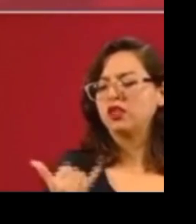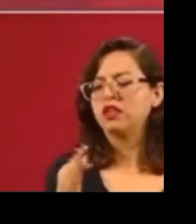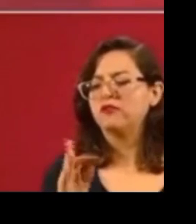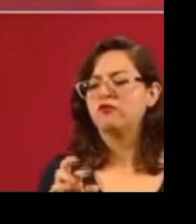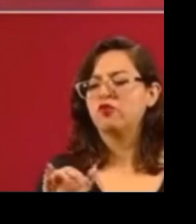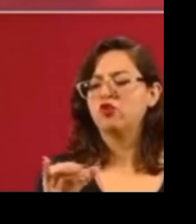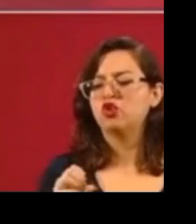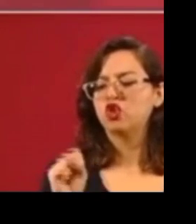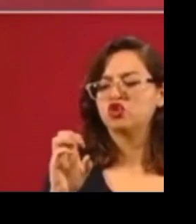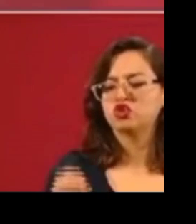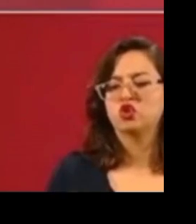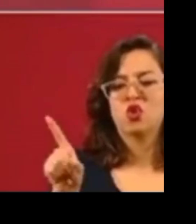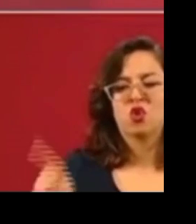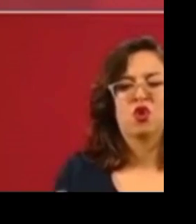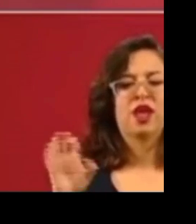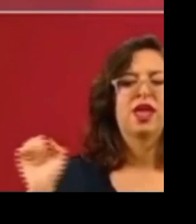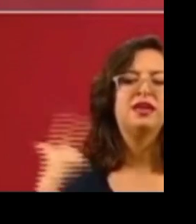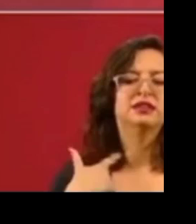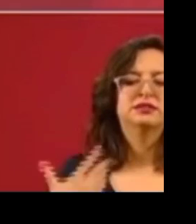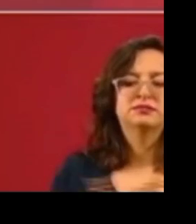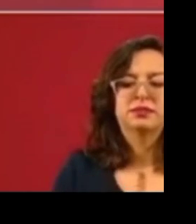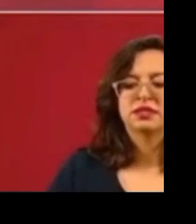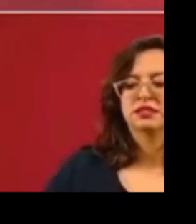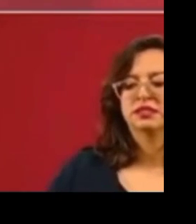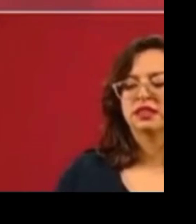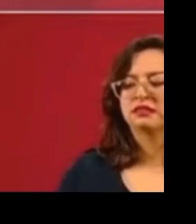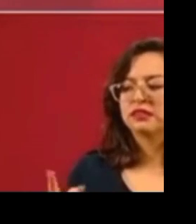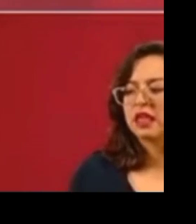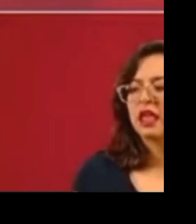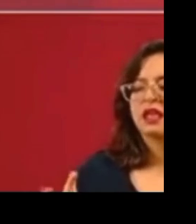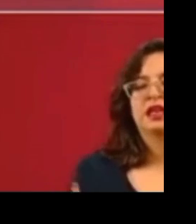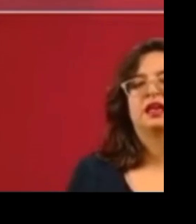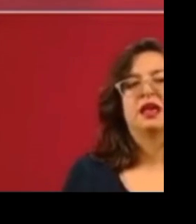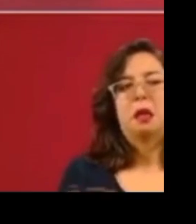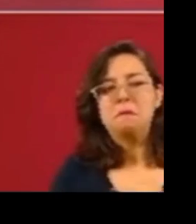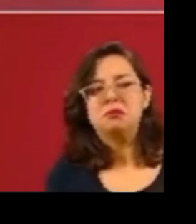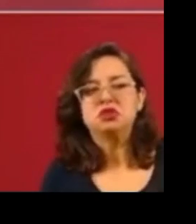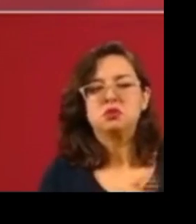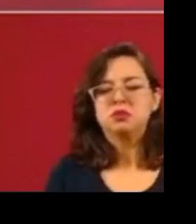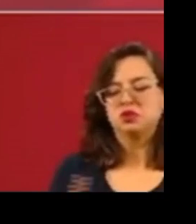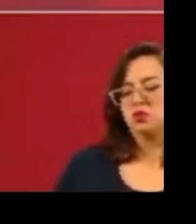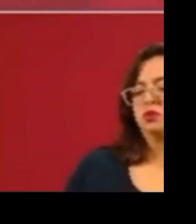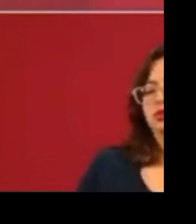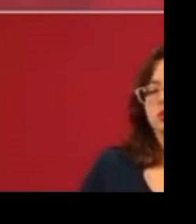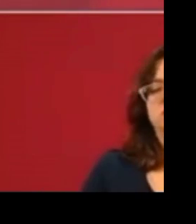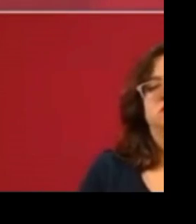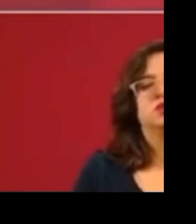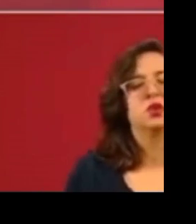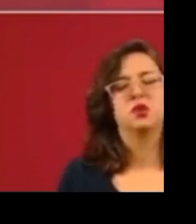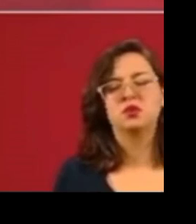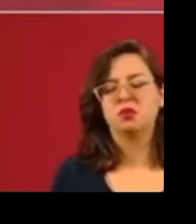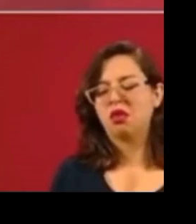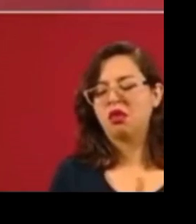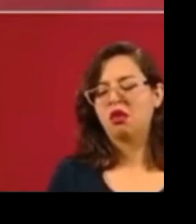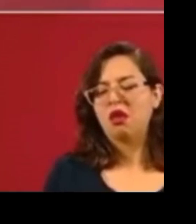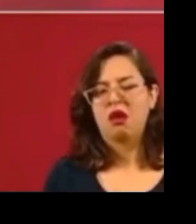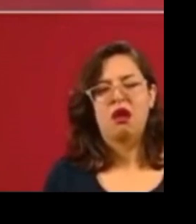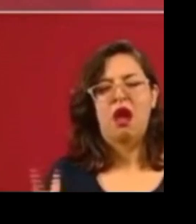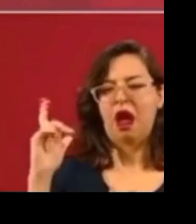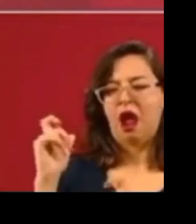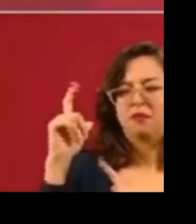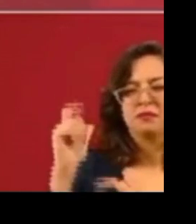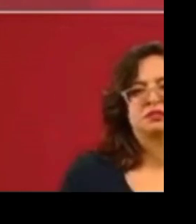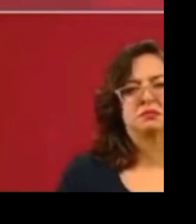Hay muchos temas. ¿Cómo fue que permitieron en ese tiempo la entrada de